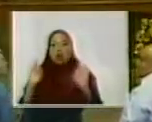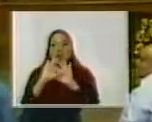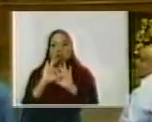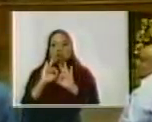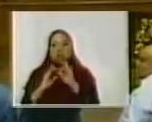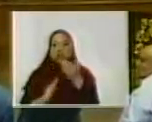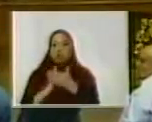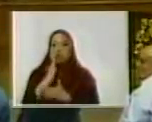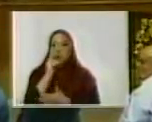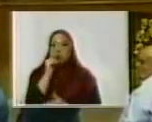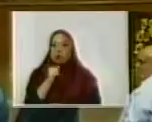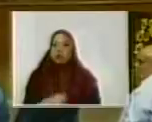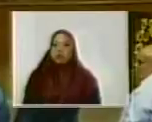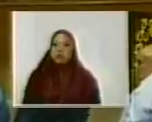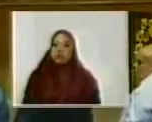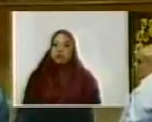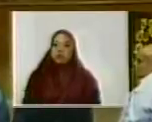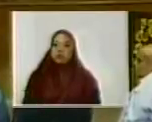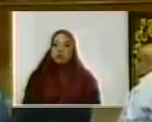vamos.